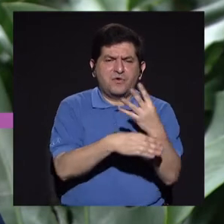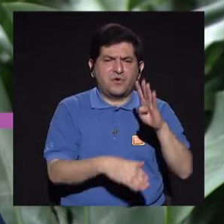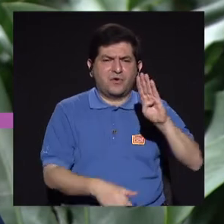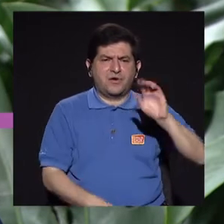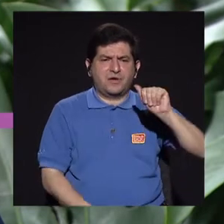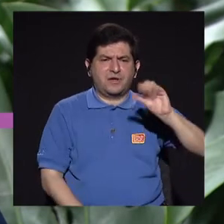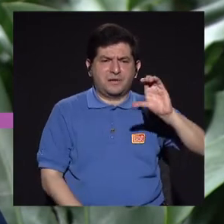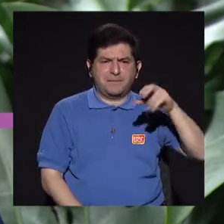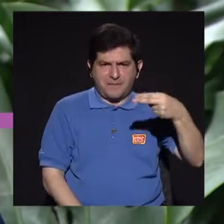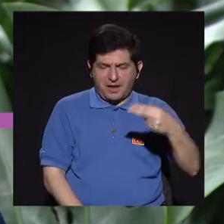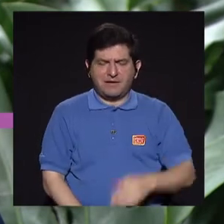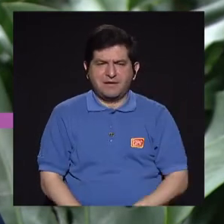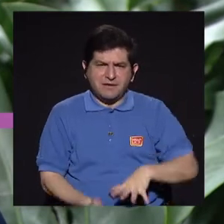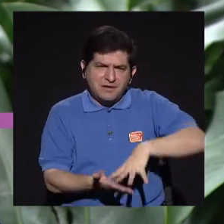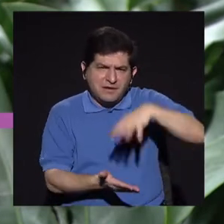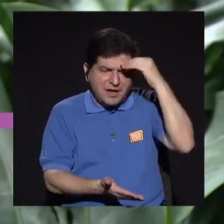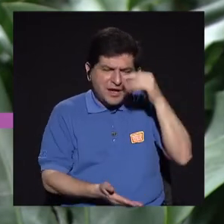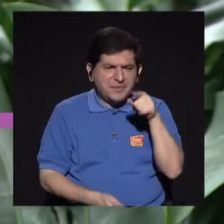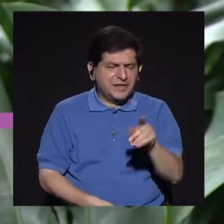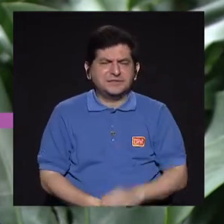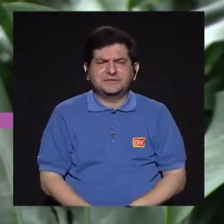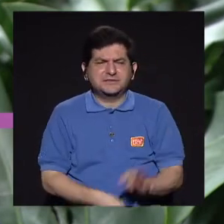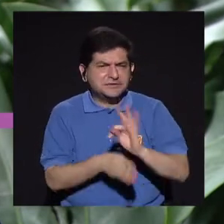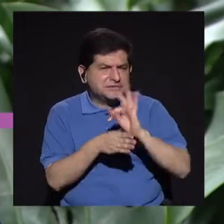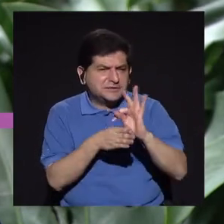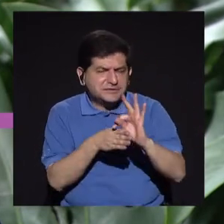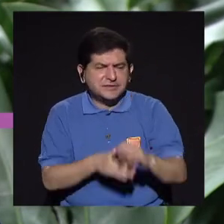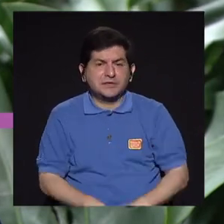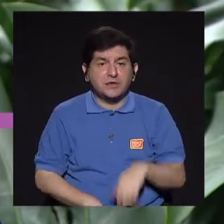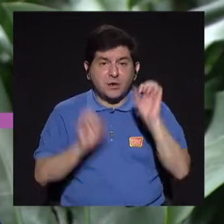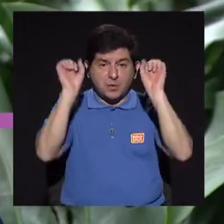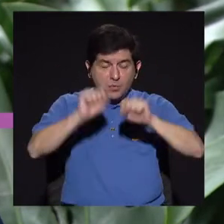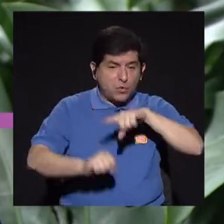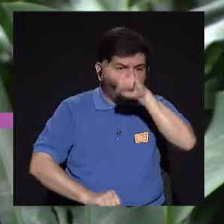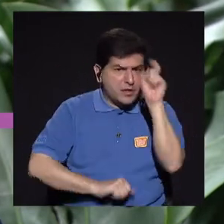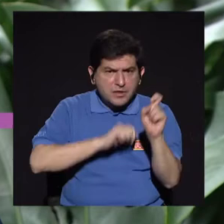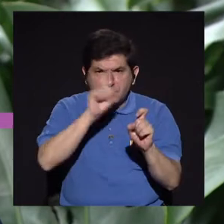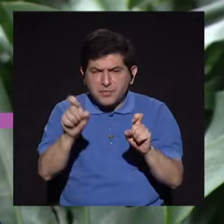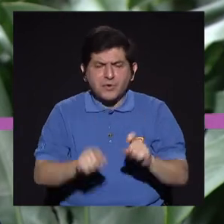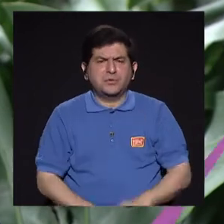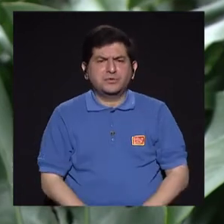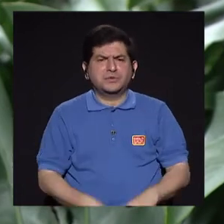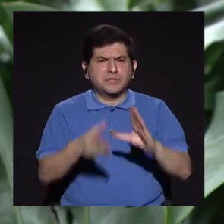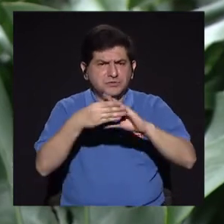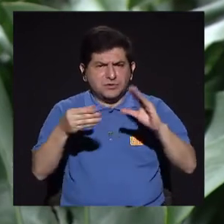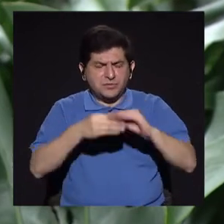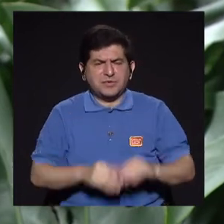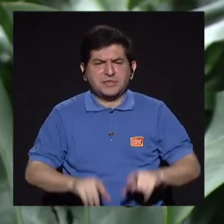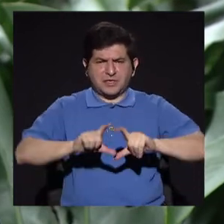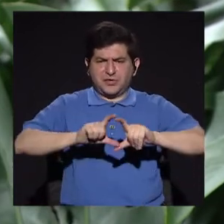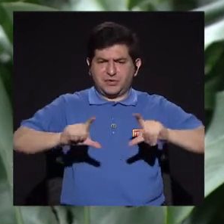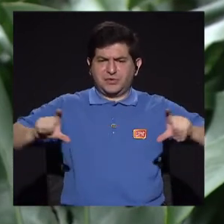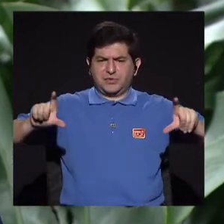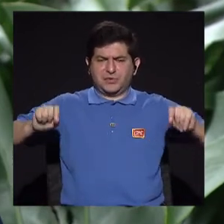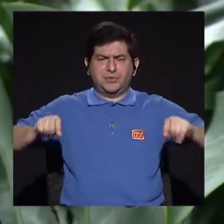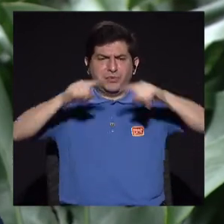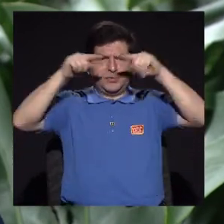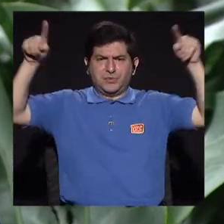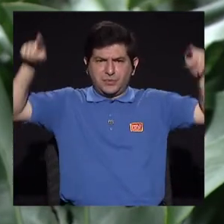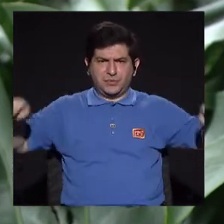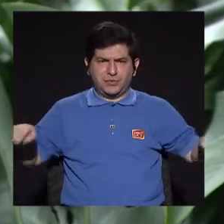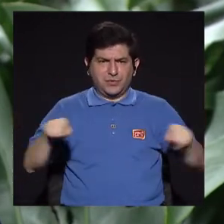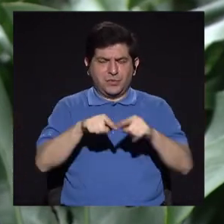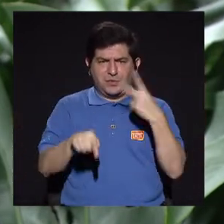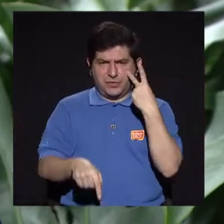poder aprender más acerca de esta terapia y por supuesto que usted puede hacernos sus consultas y sugerencias en el cintillo que aparece en la pantalla de